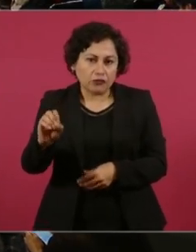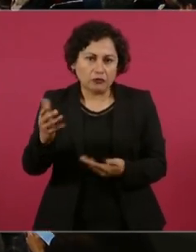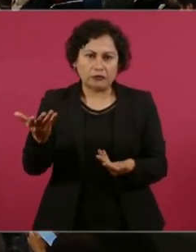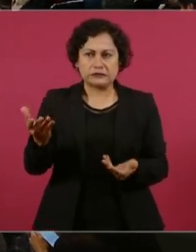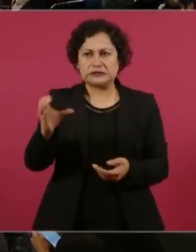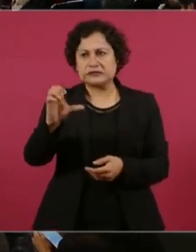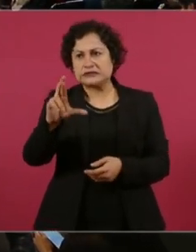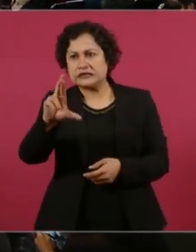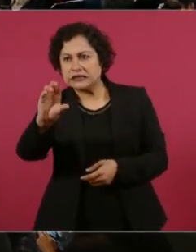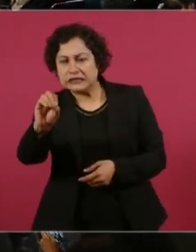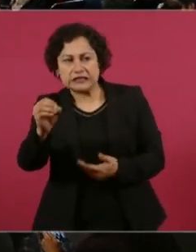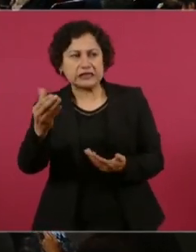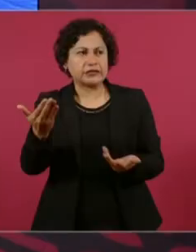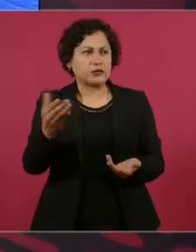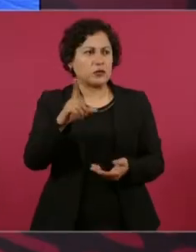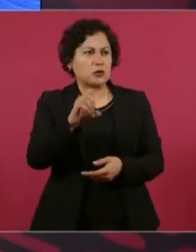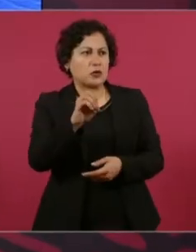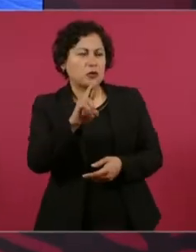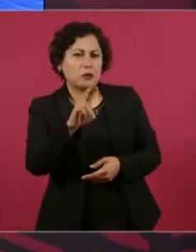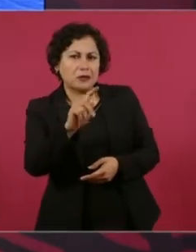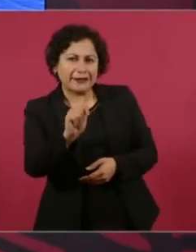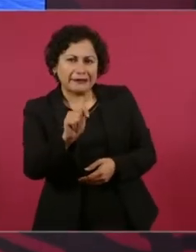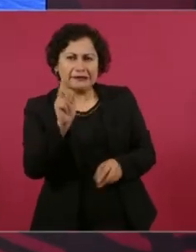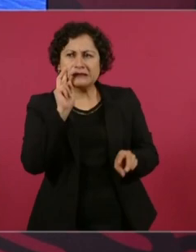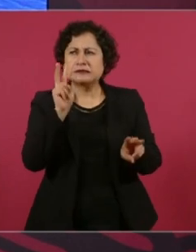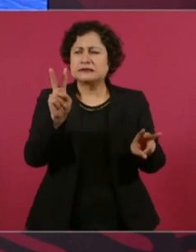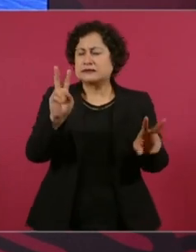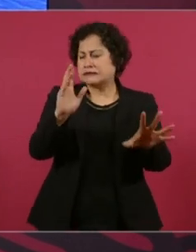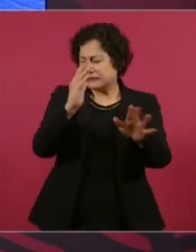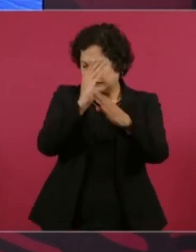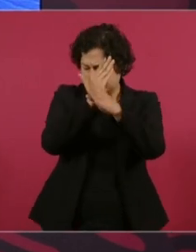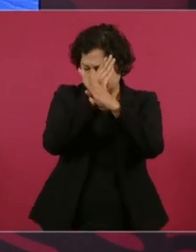Ciro y Lore de Mola y